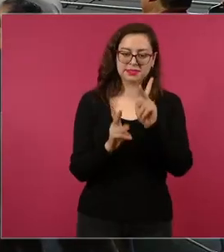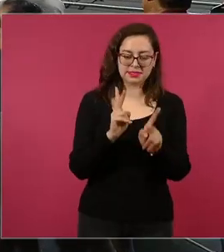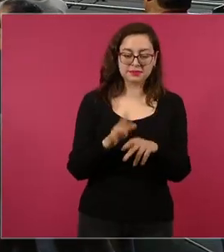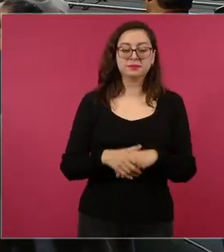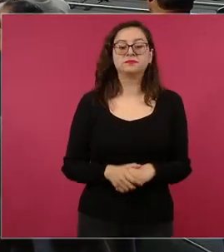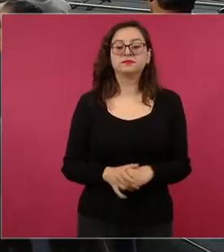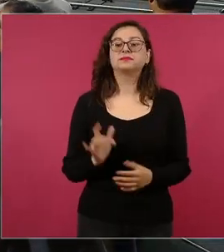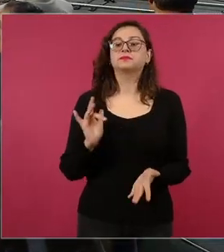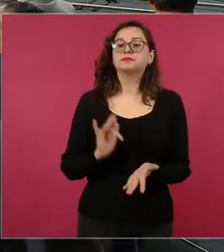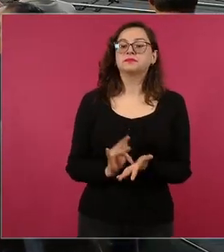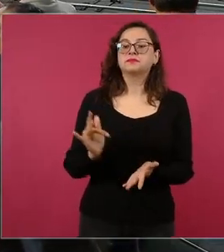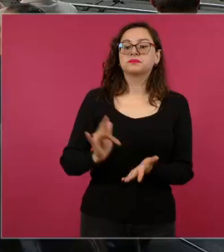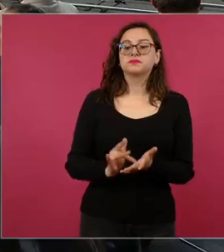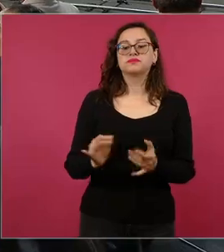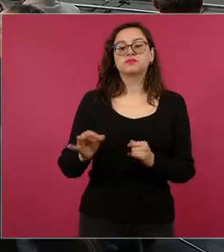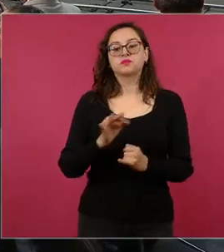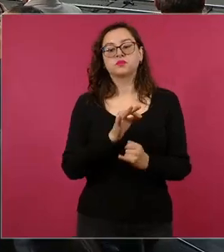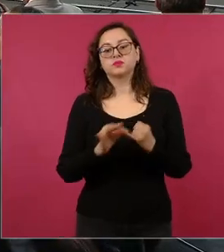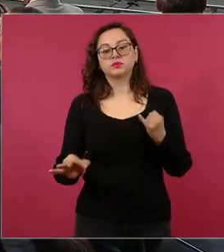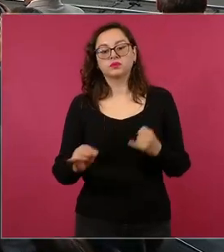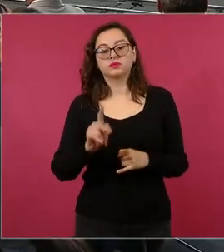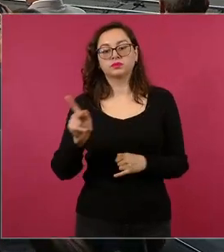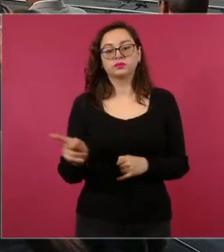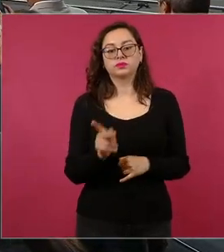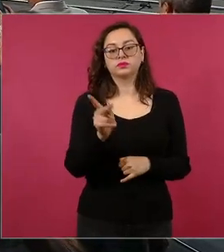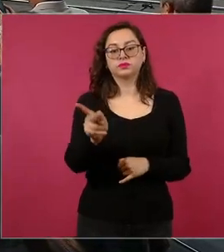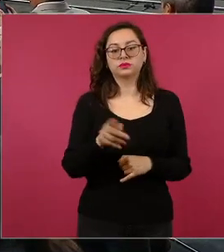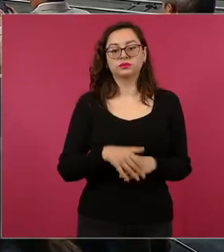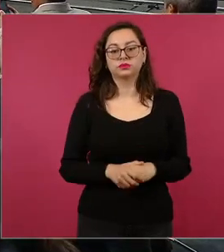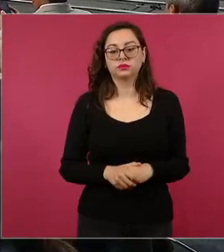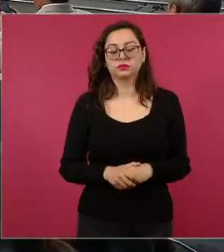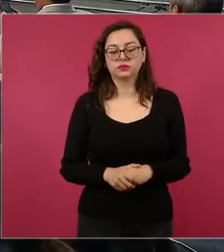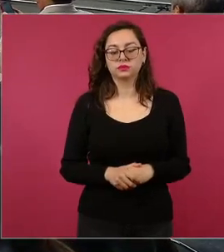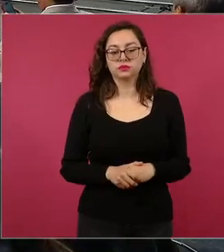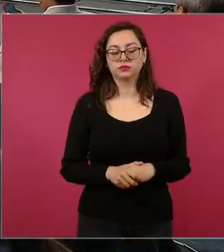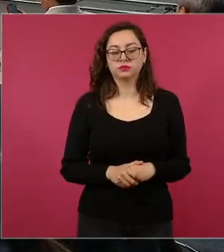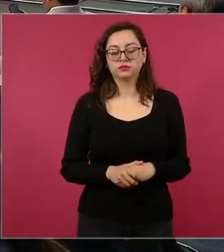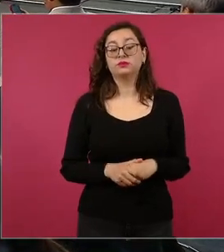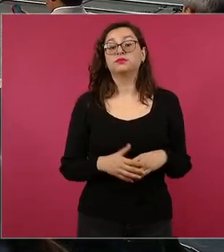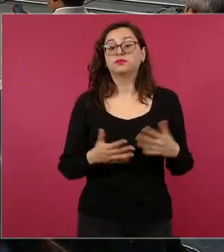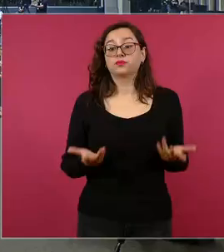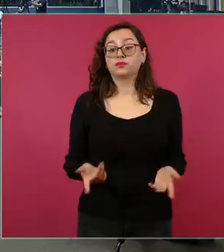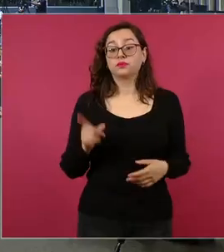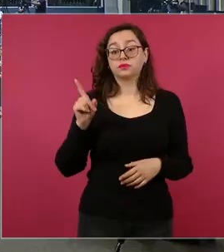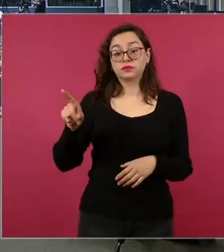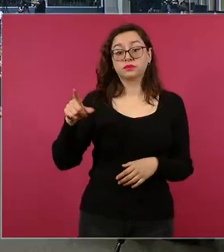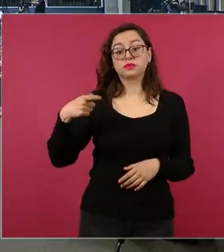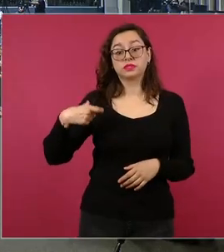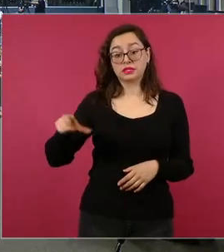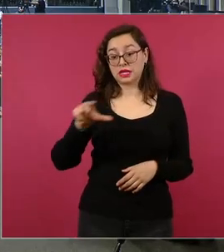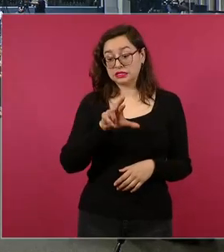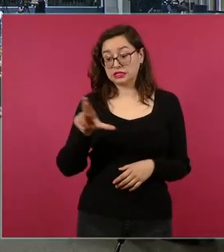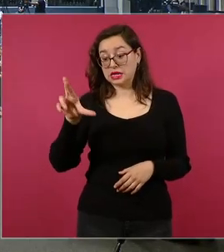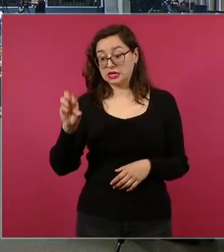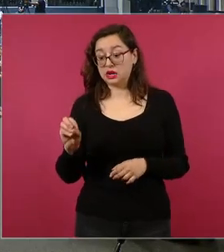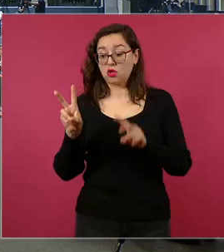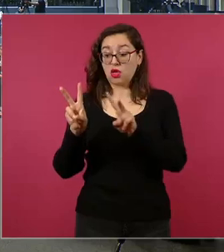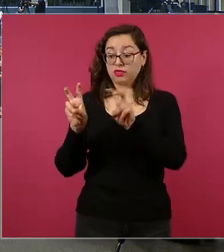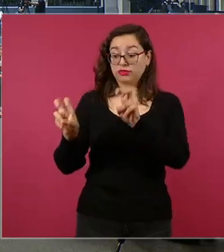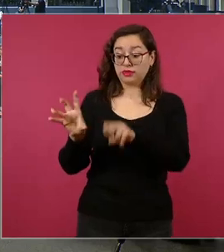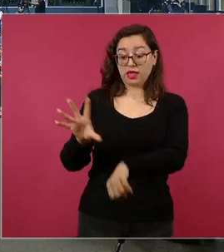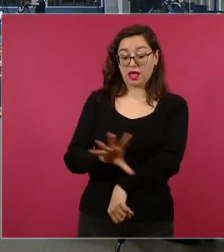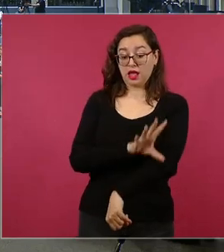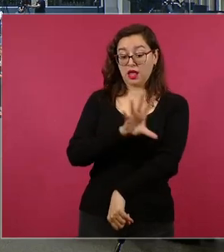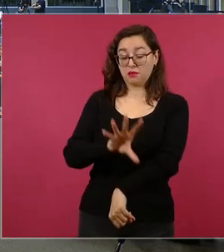gracias. Y por último, dando seguimiento a la denuncia de monopolio a los combustibles en el estado de Quintana Roo, a cargo del empresario